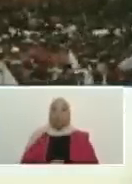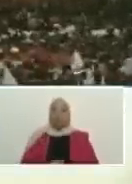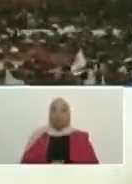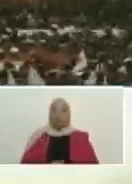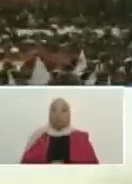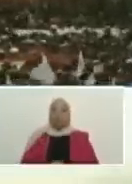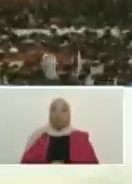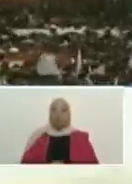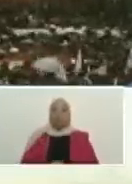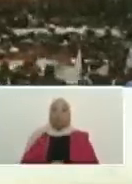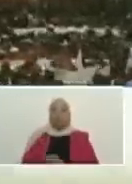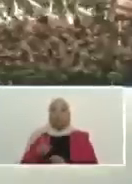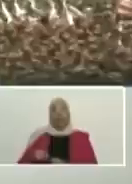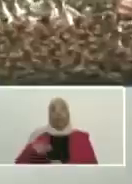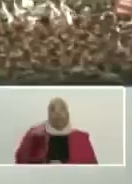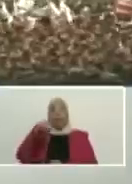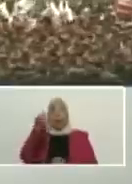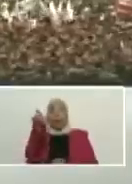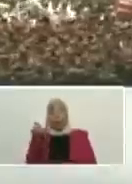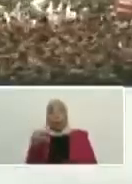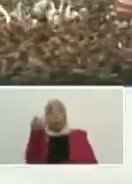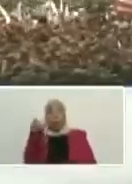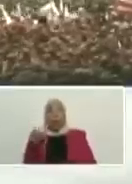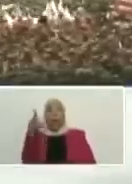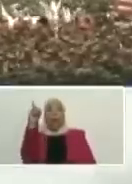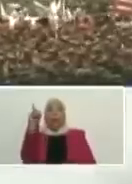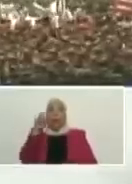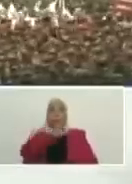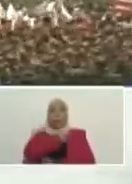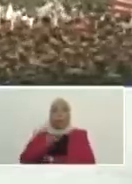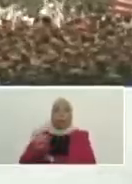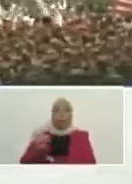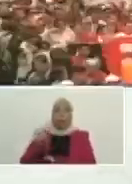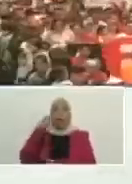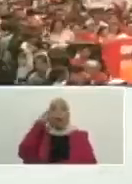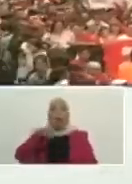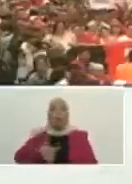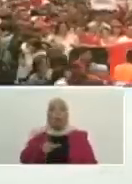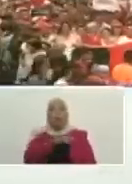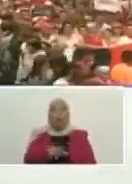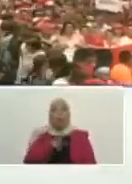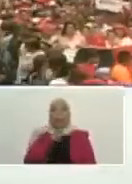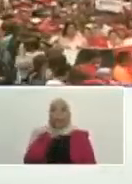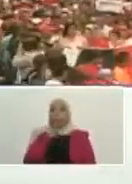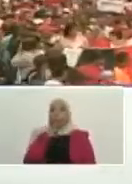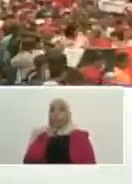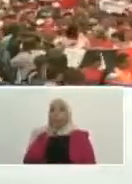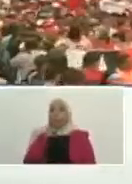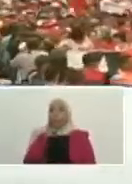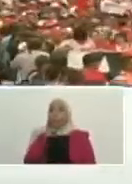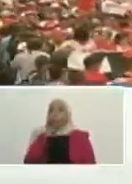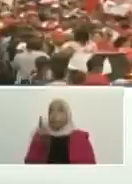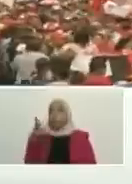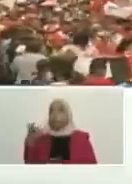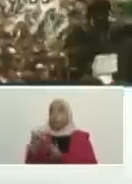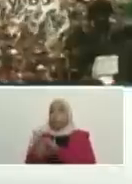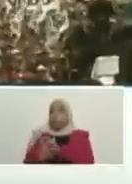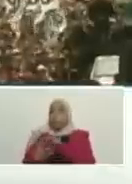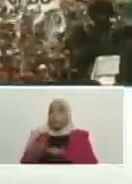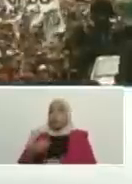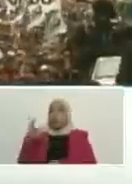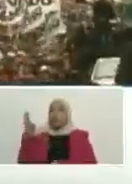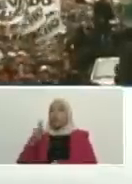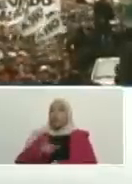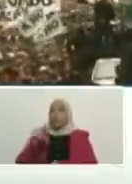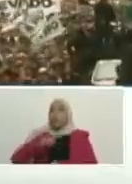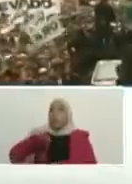Y Juan Vicente Gómez le impuso al pueblo la dictadura más atroz, criminal, que jamás